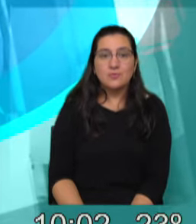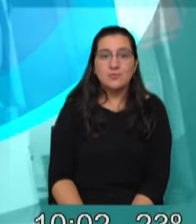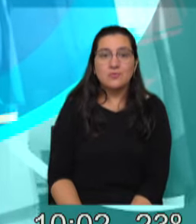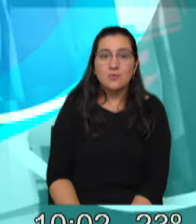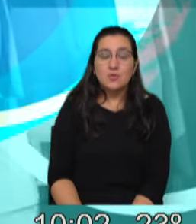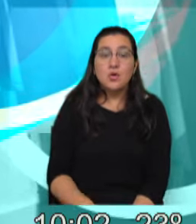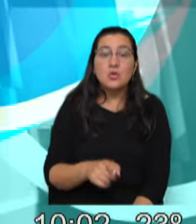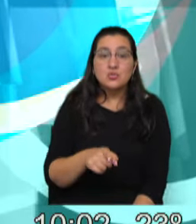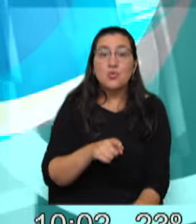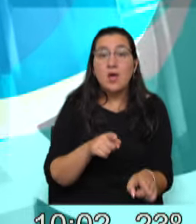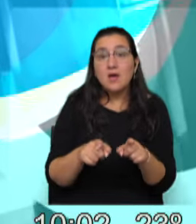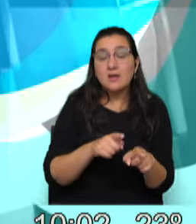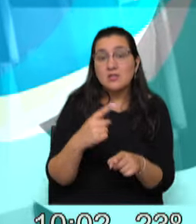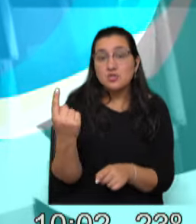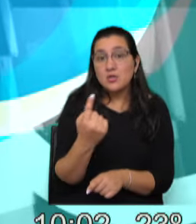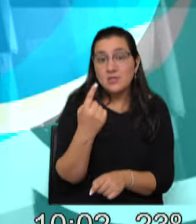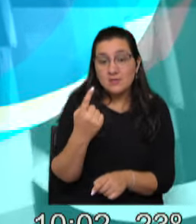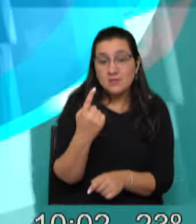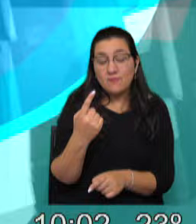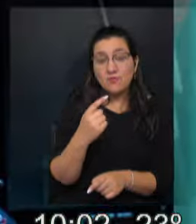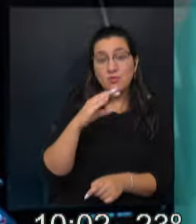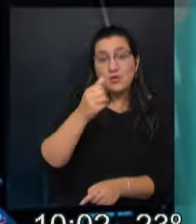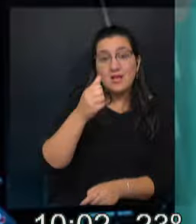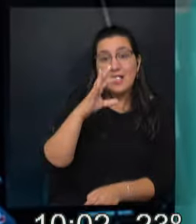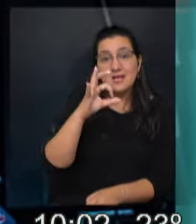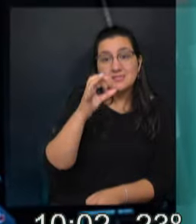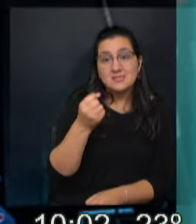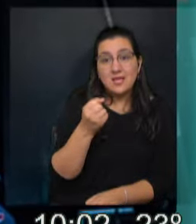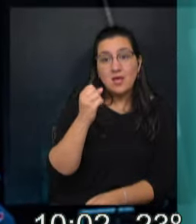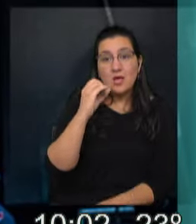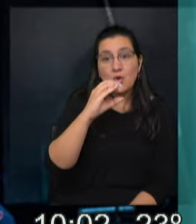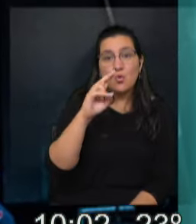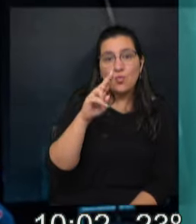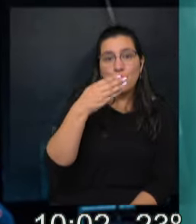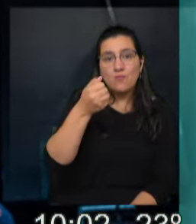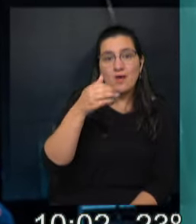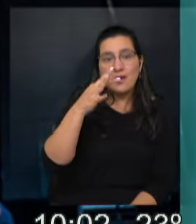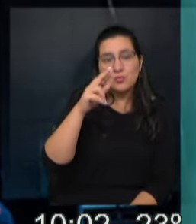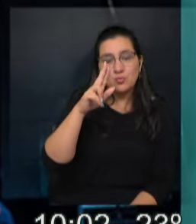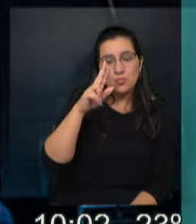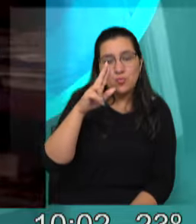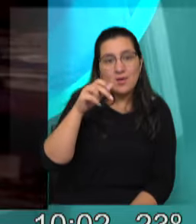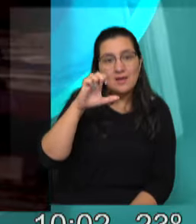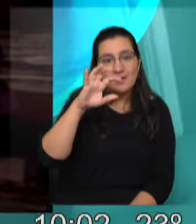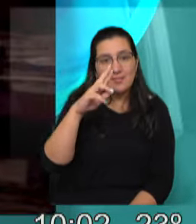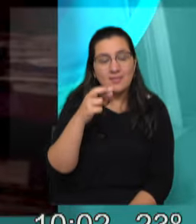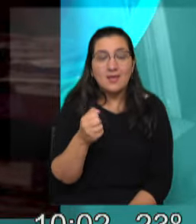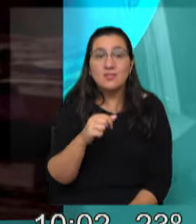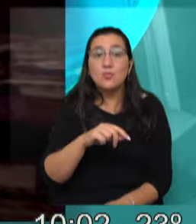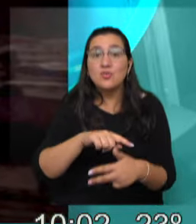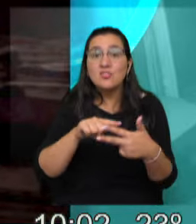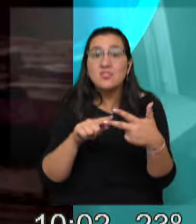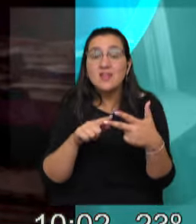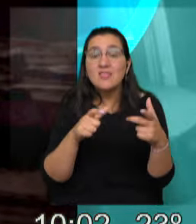Su carrera solista llegó de la mano de Carlos Casacuberta. Así surgieron Soy Sola, Soy Pecadora y Soy Otra. Y varios años